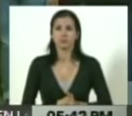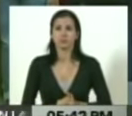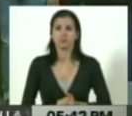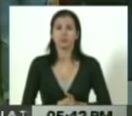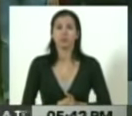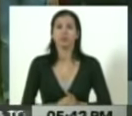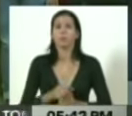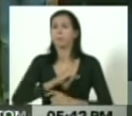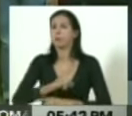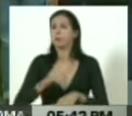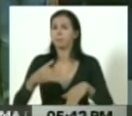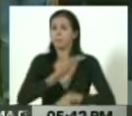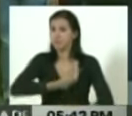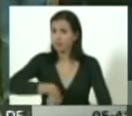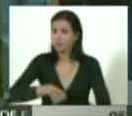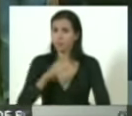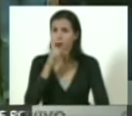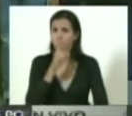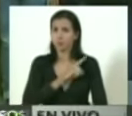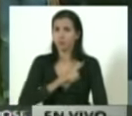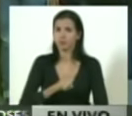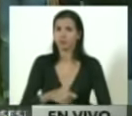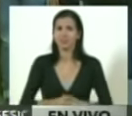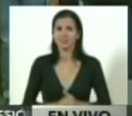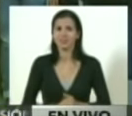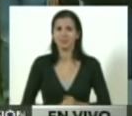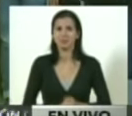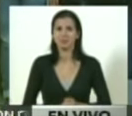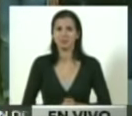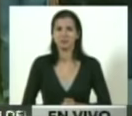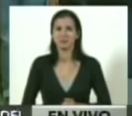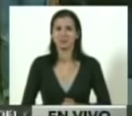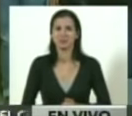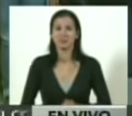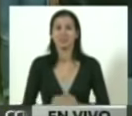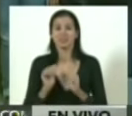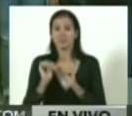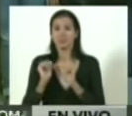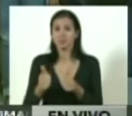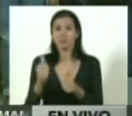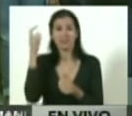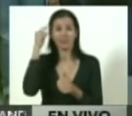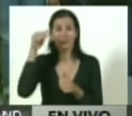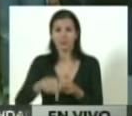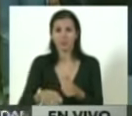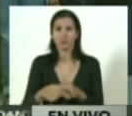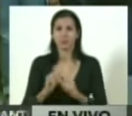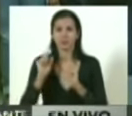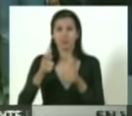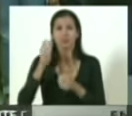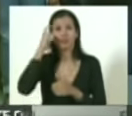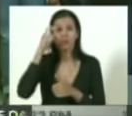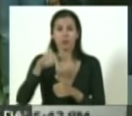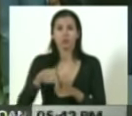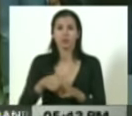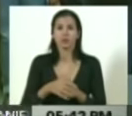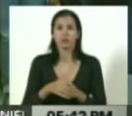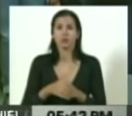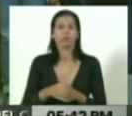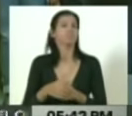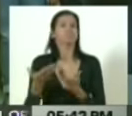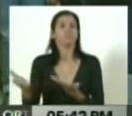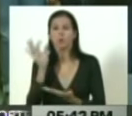por instrucciones del presidente Nicolás Maduro, a partir del día de hoy, el